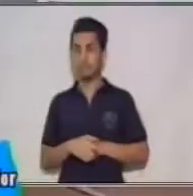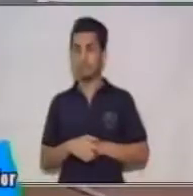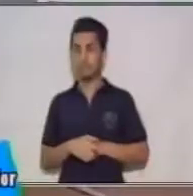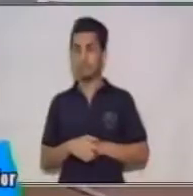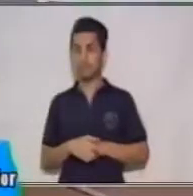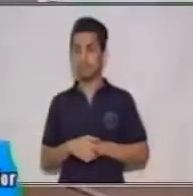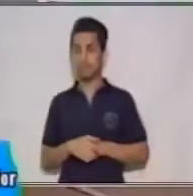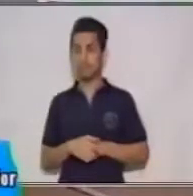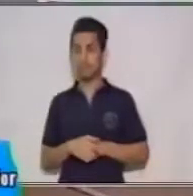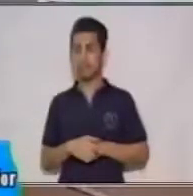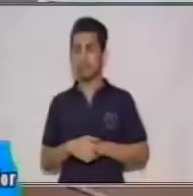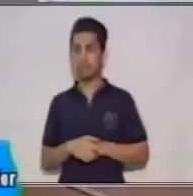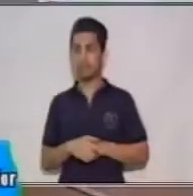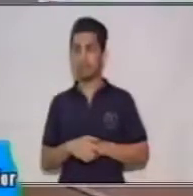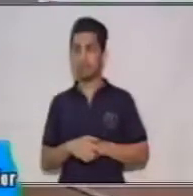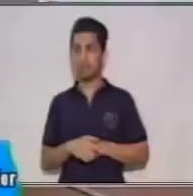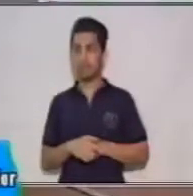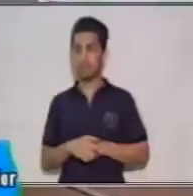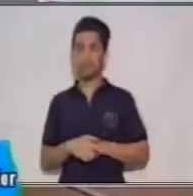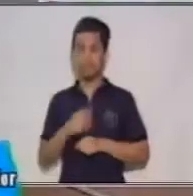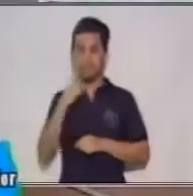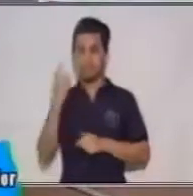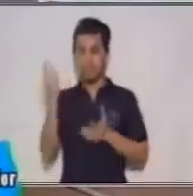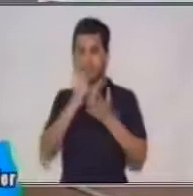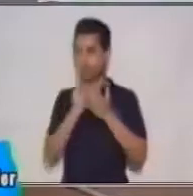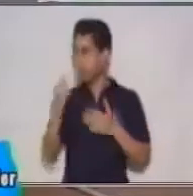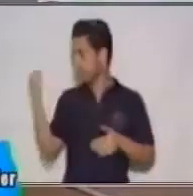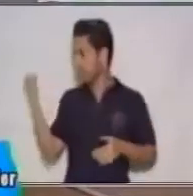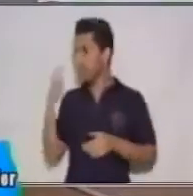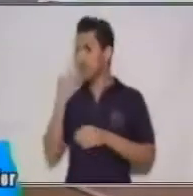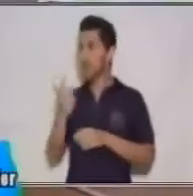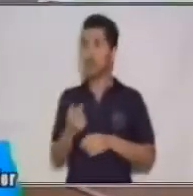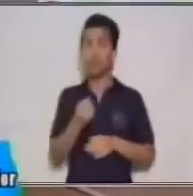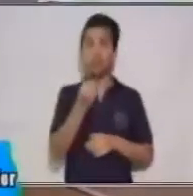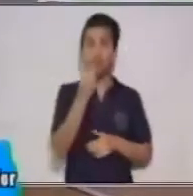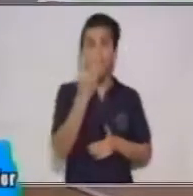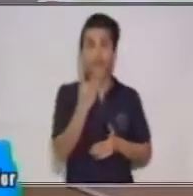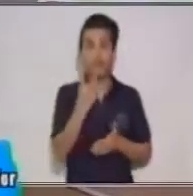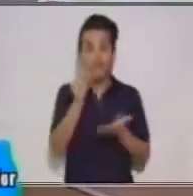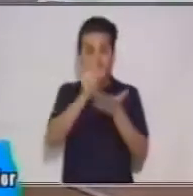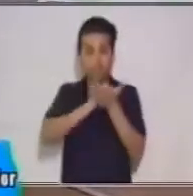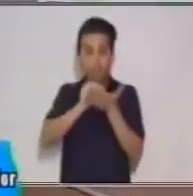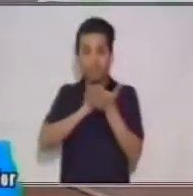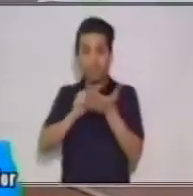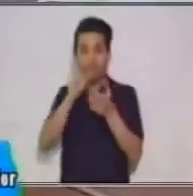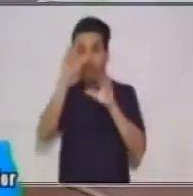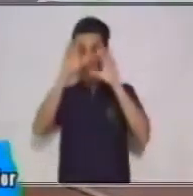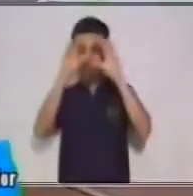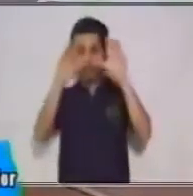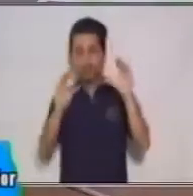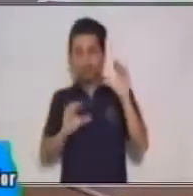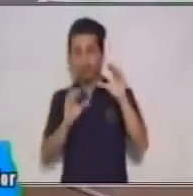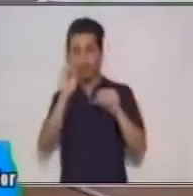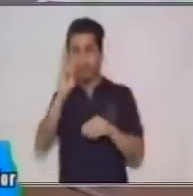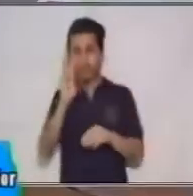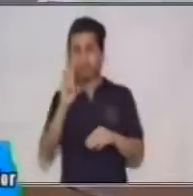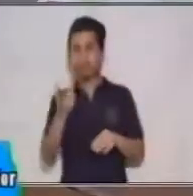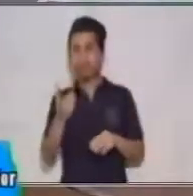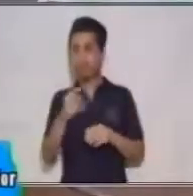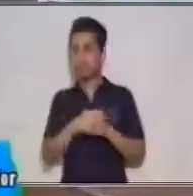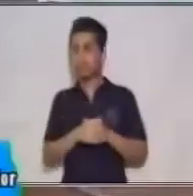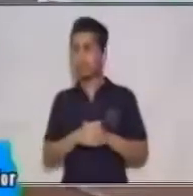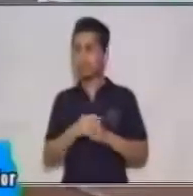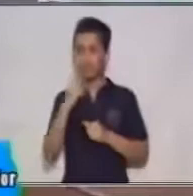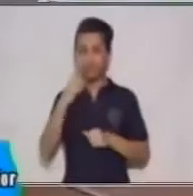tengo acá esta imagen, ¿cuántas partes he pintado de esta unidad? Vean acá, esta era